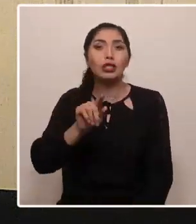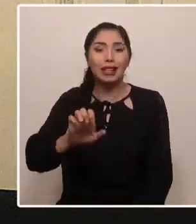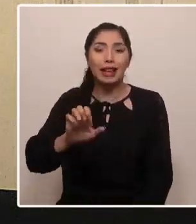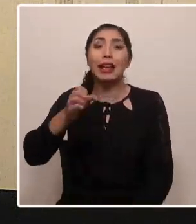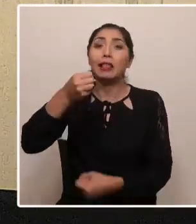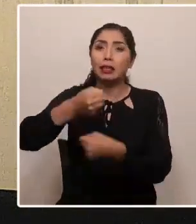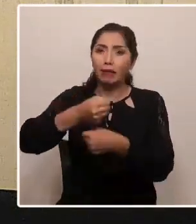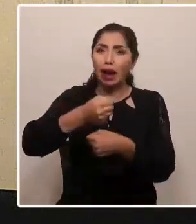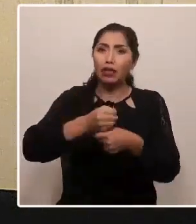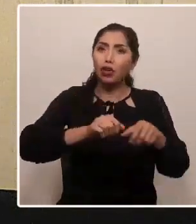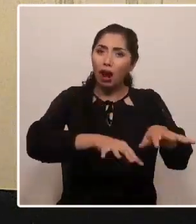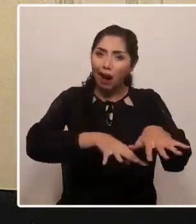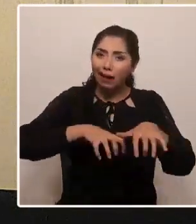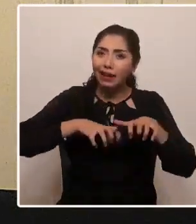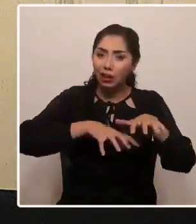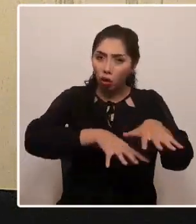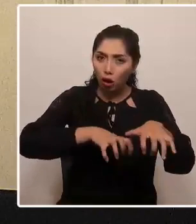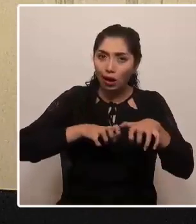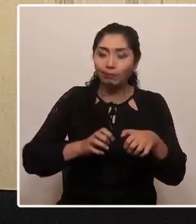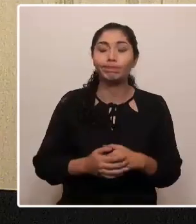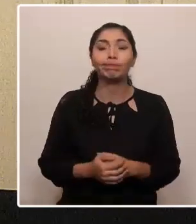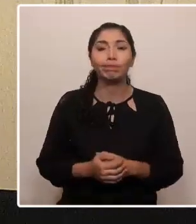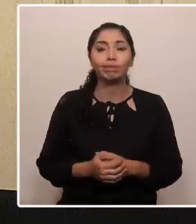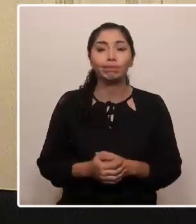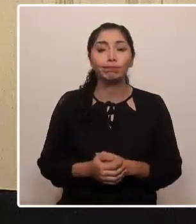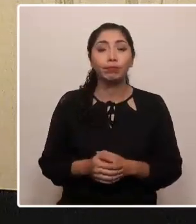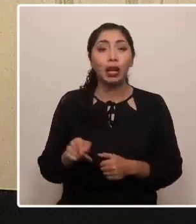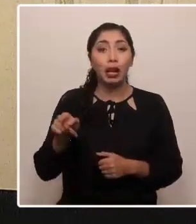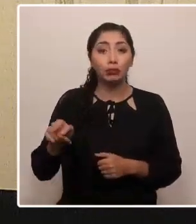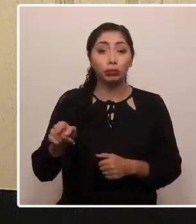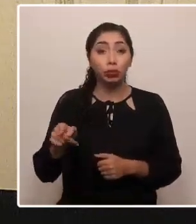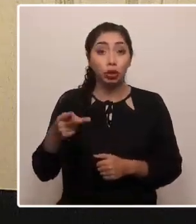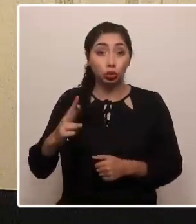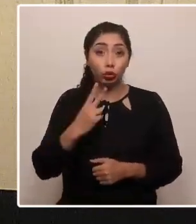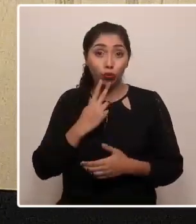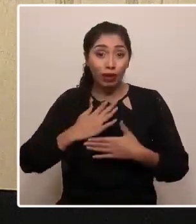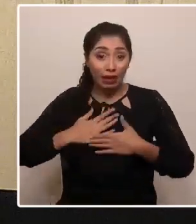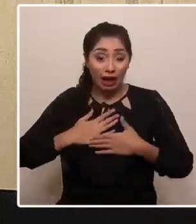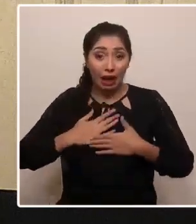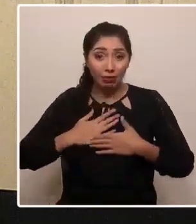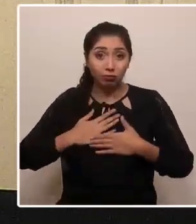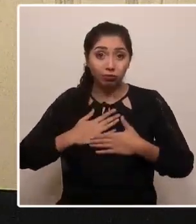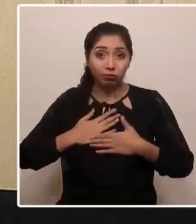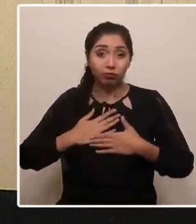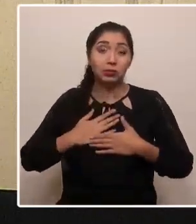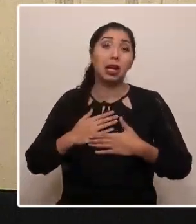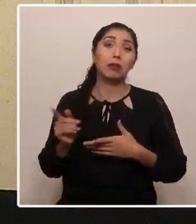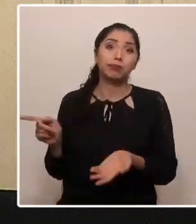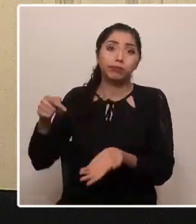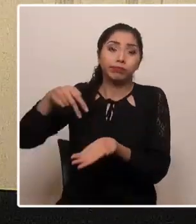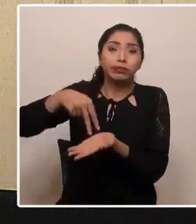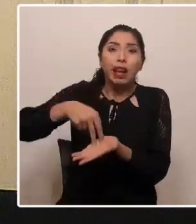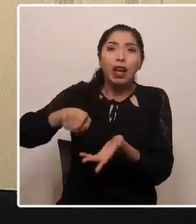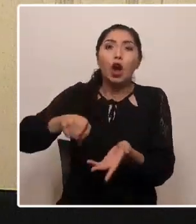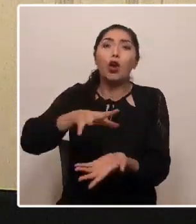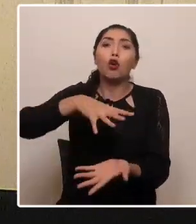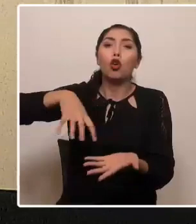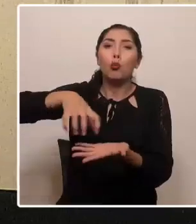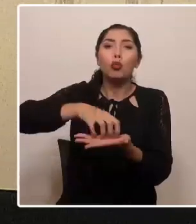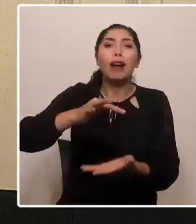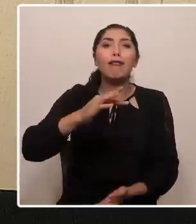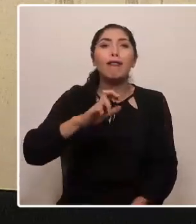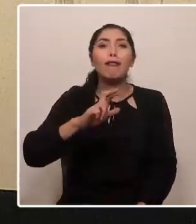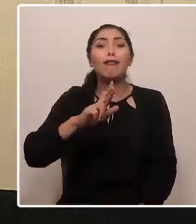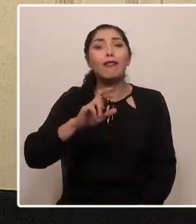trabajador agrícola, luego de ser toda su vida inquilino en un fundo en la comuna de Freire, pudo acceder a una